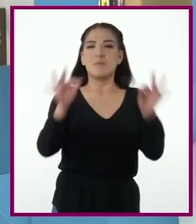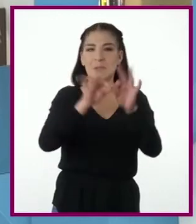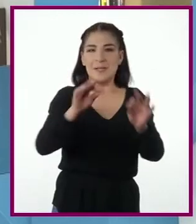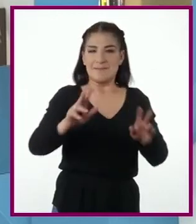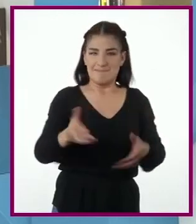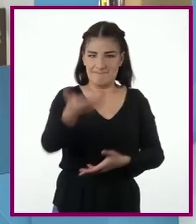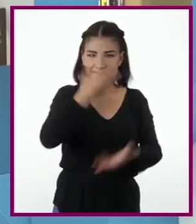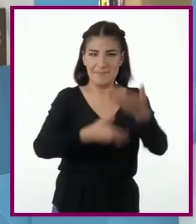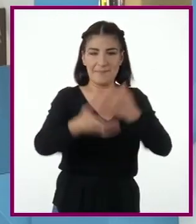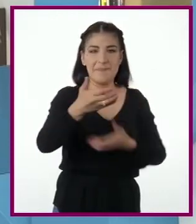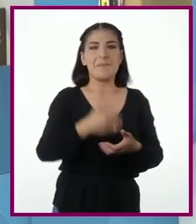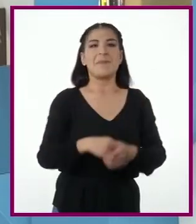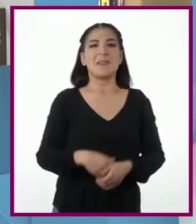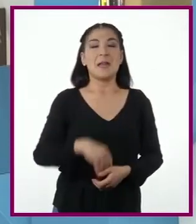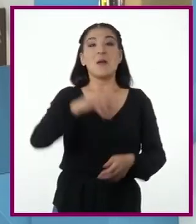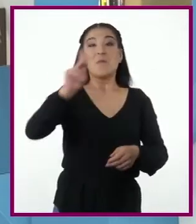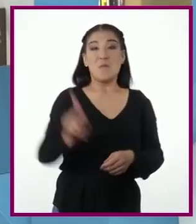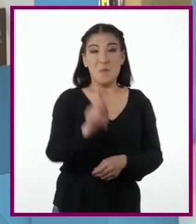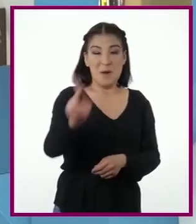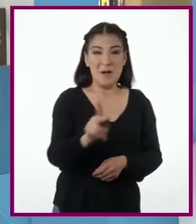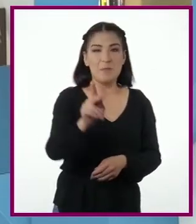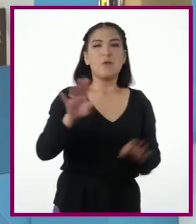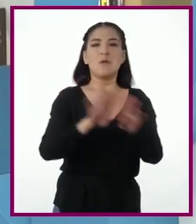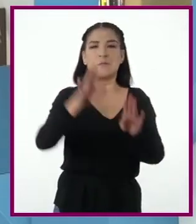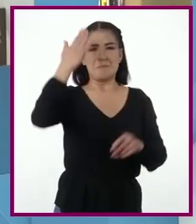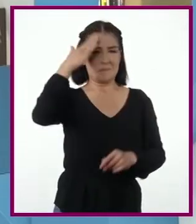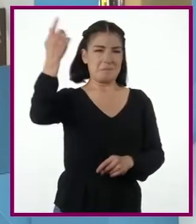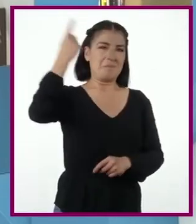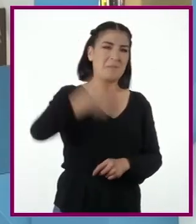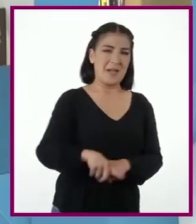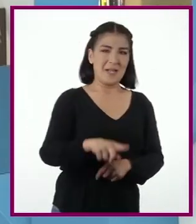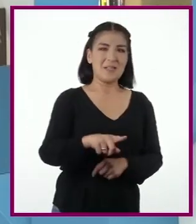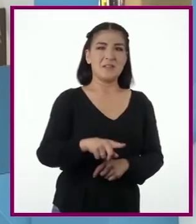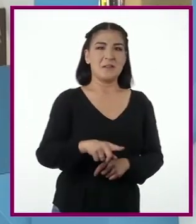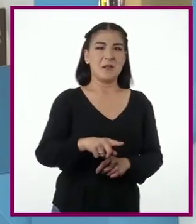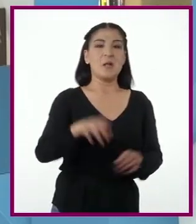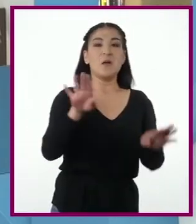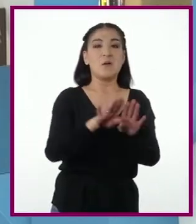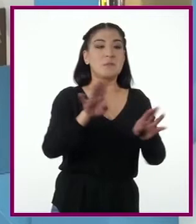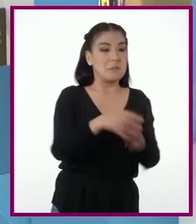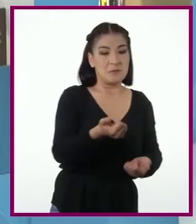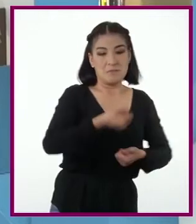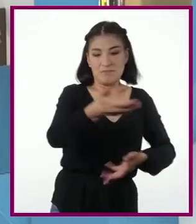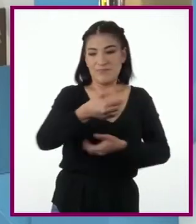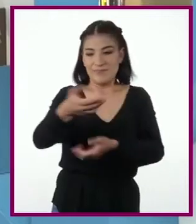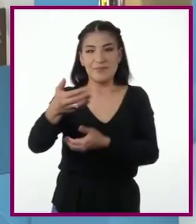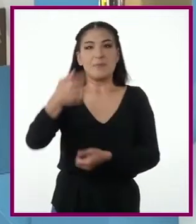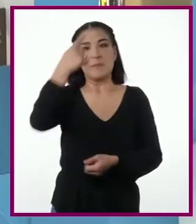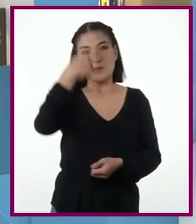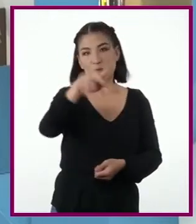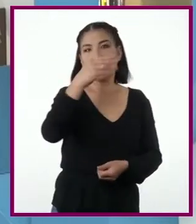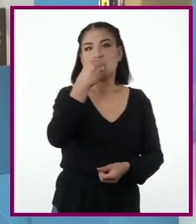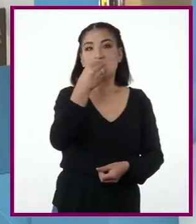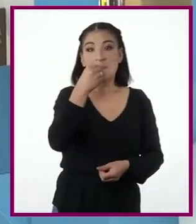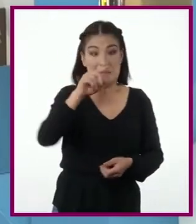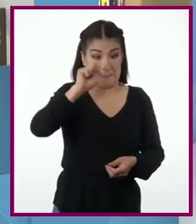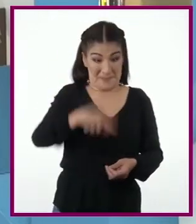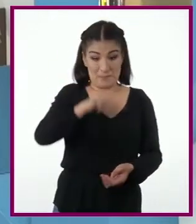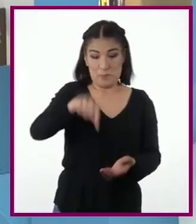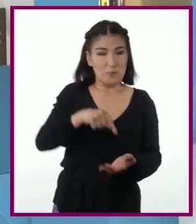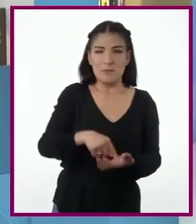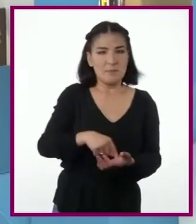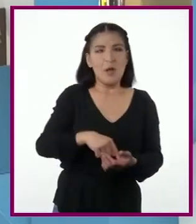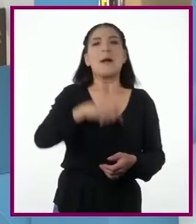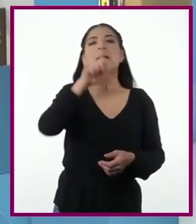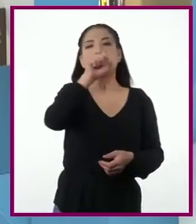En ocasiones, los pueblos tributarios no solo entregaban los bienes producidos en sus propias regiones, sino